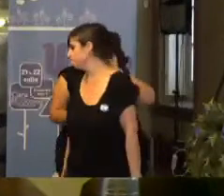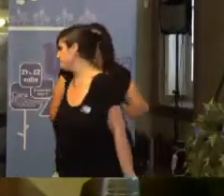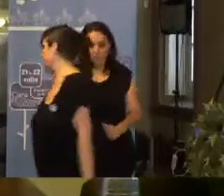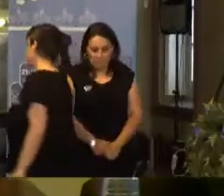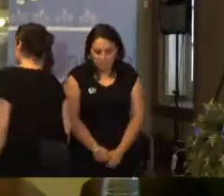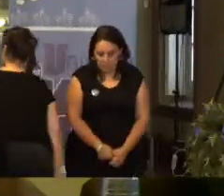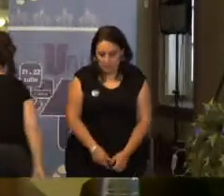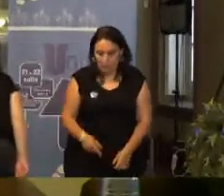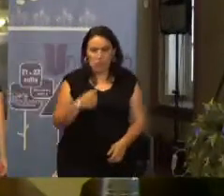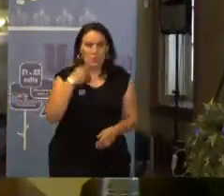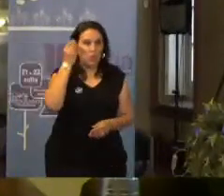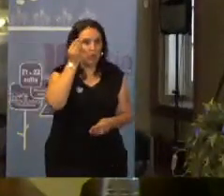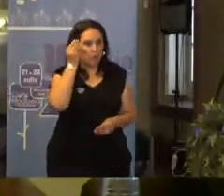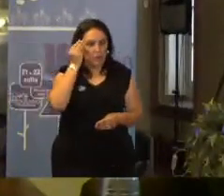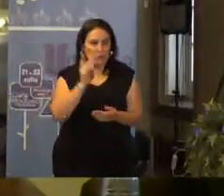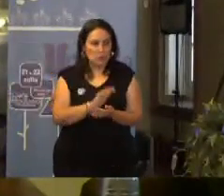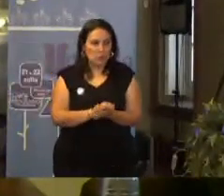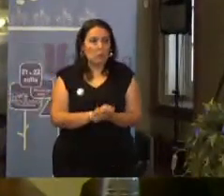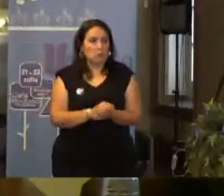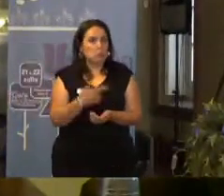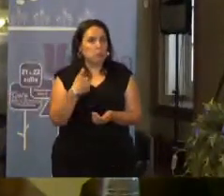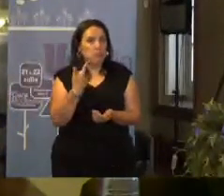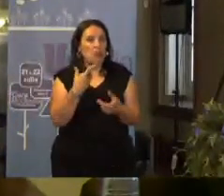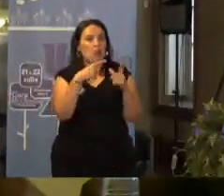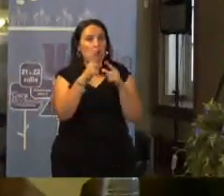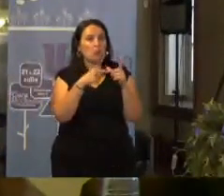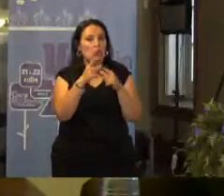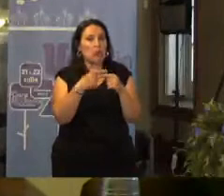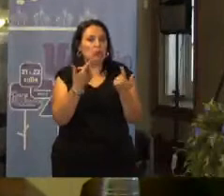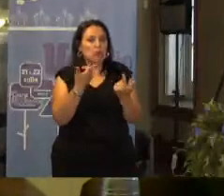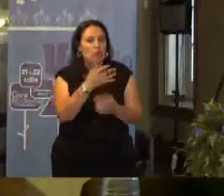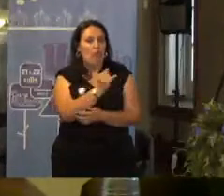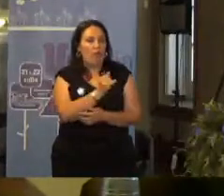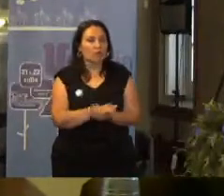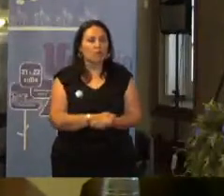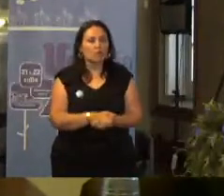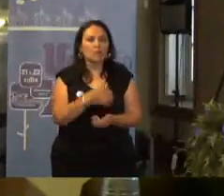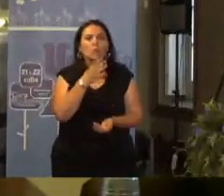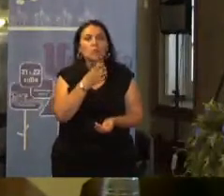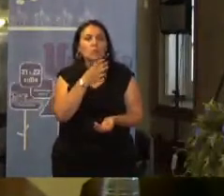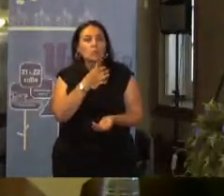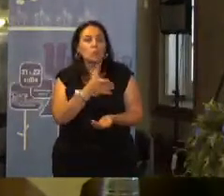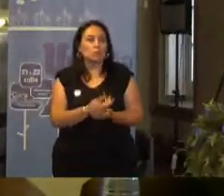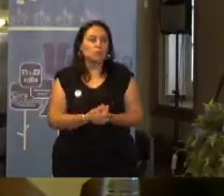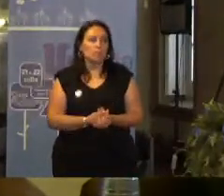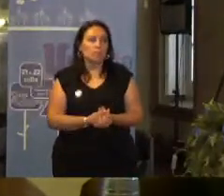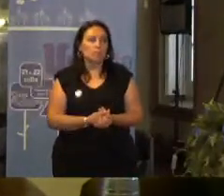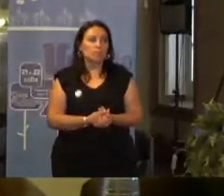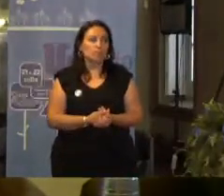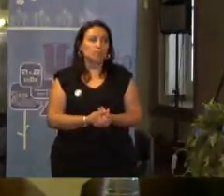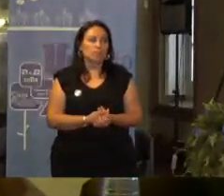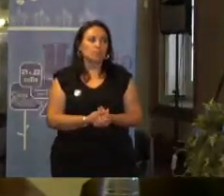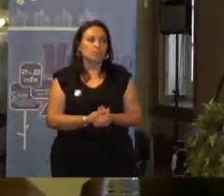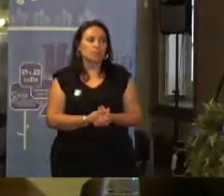penso que o BNG está, non? Por tanto,